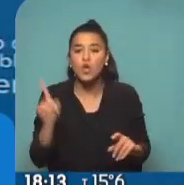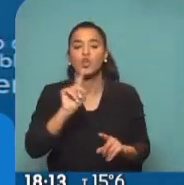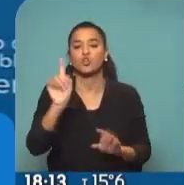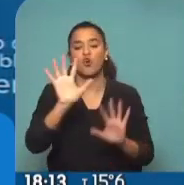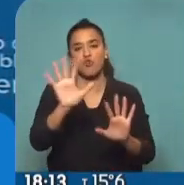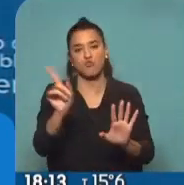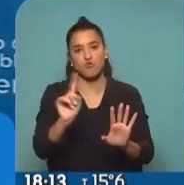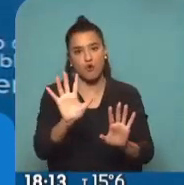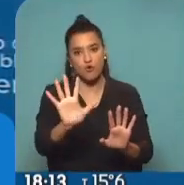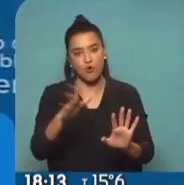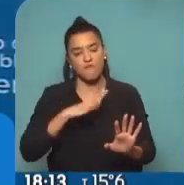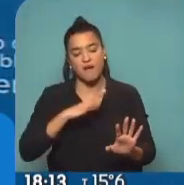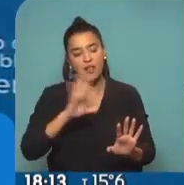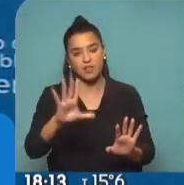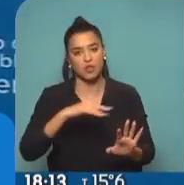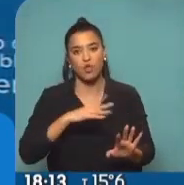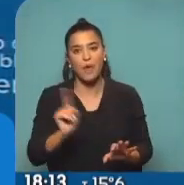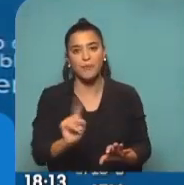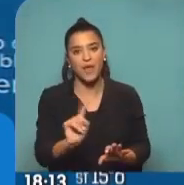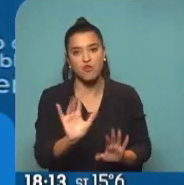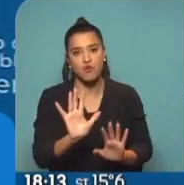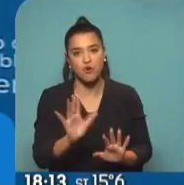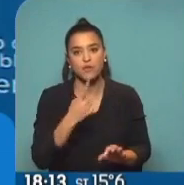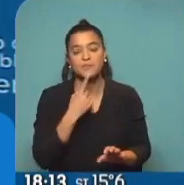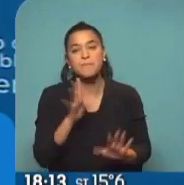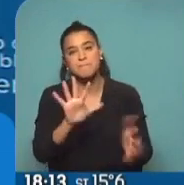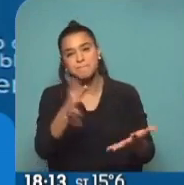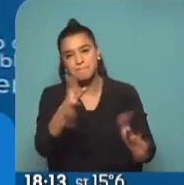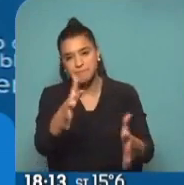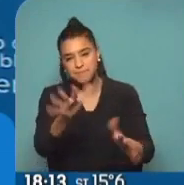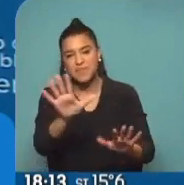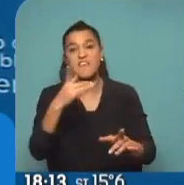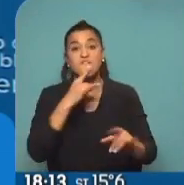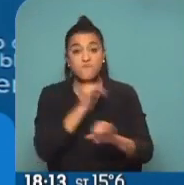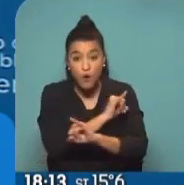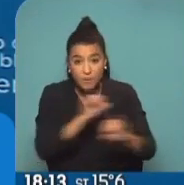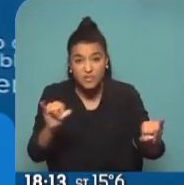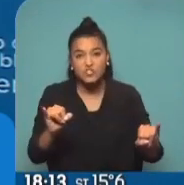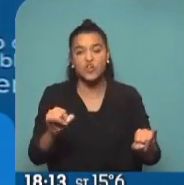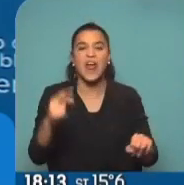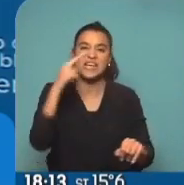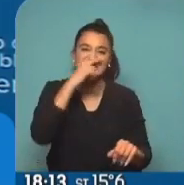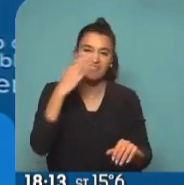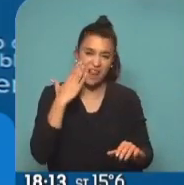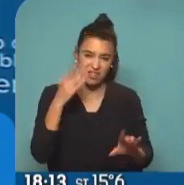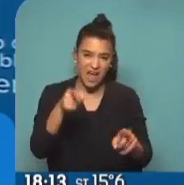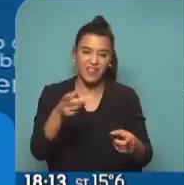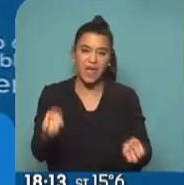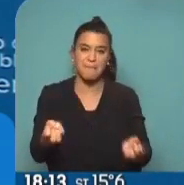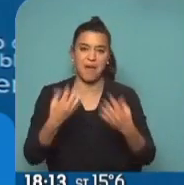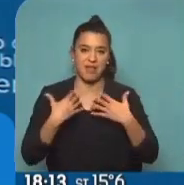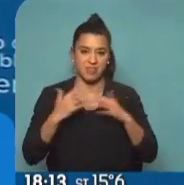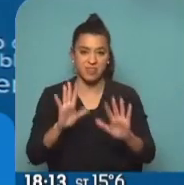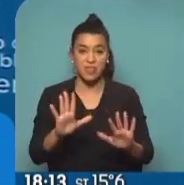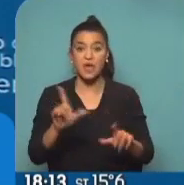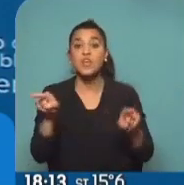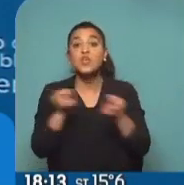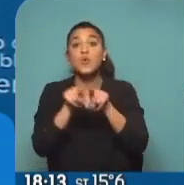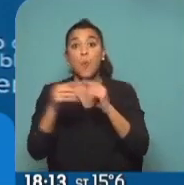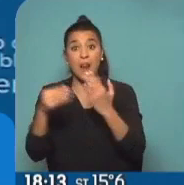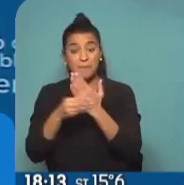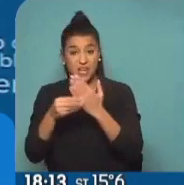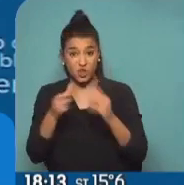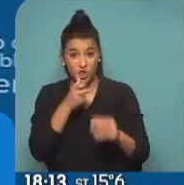digitalizados? No, todavía no. Calculamos que vamos a empezar a recibir información a las 19, ¿no? Sí, como decía el ministro,